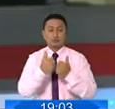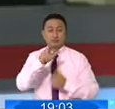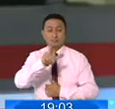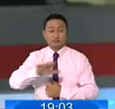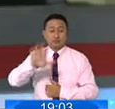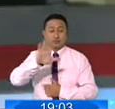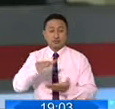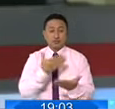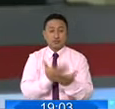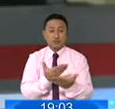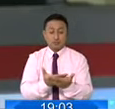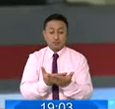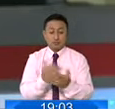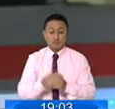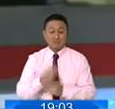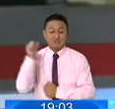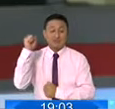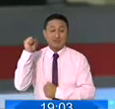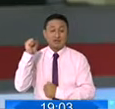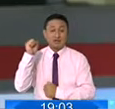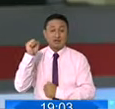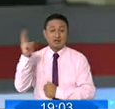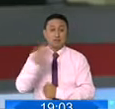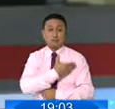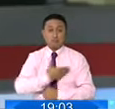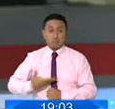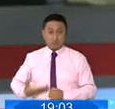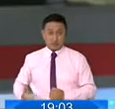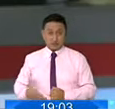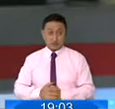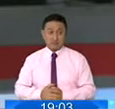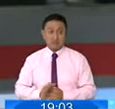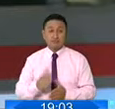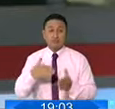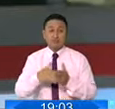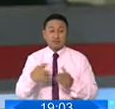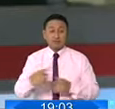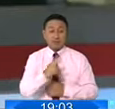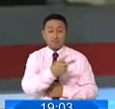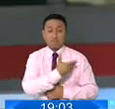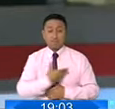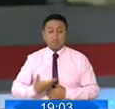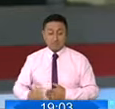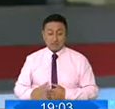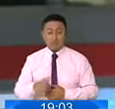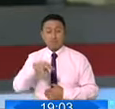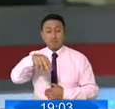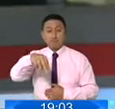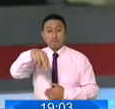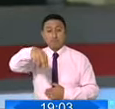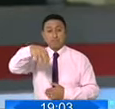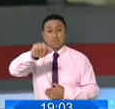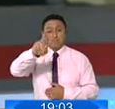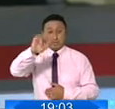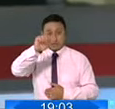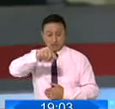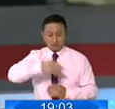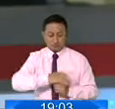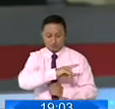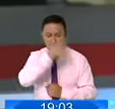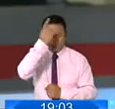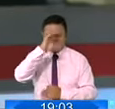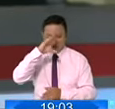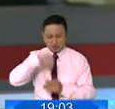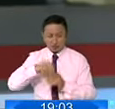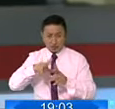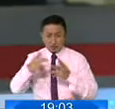País presentaron una acción de protección en contra de la designación de María Alejandra Vicuña como vicepresidenta encargada. Esta decisión es criticada al interior